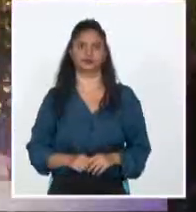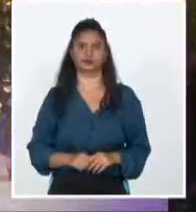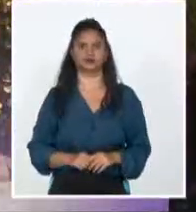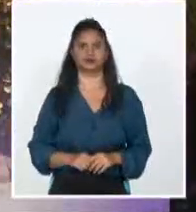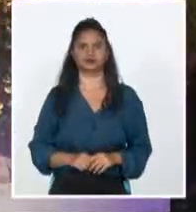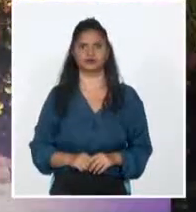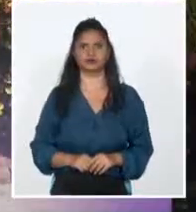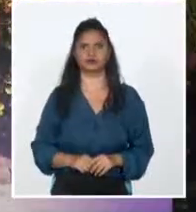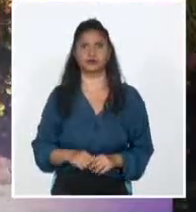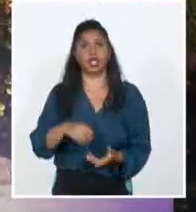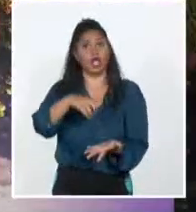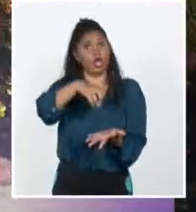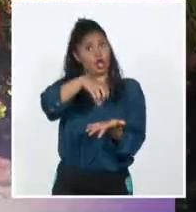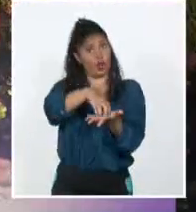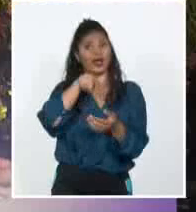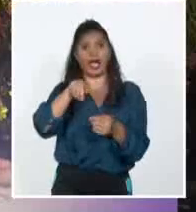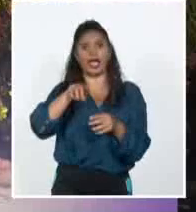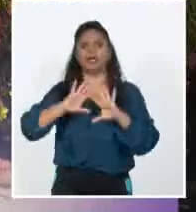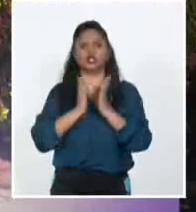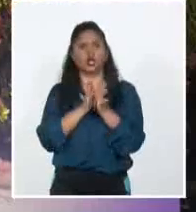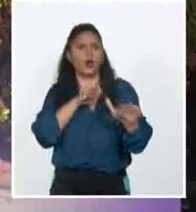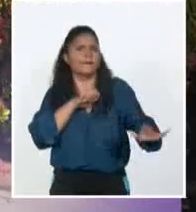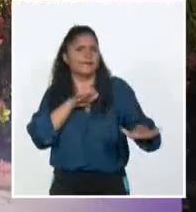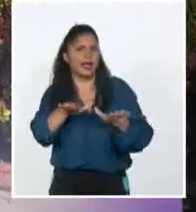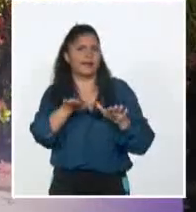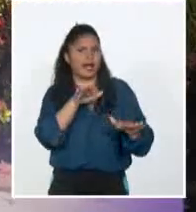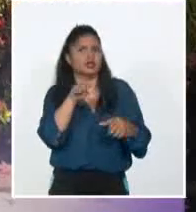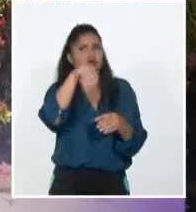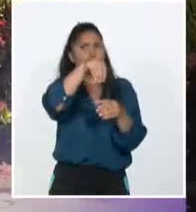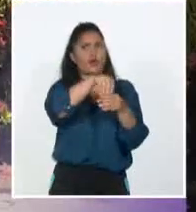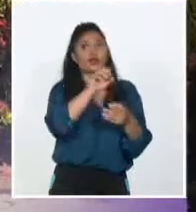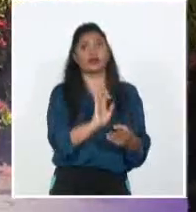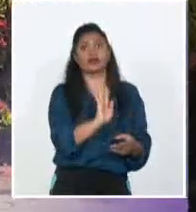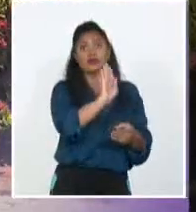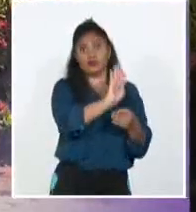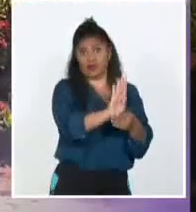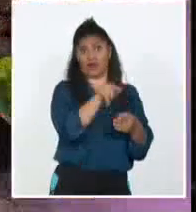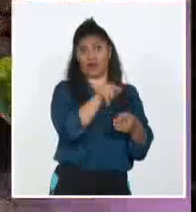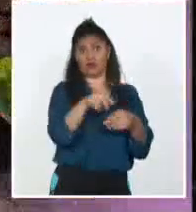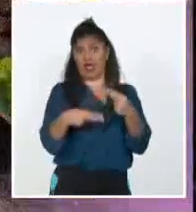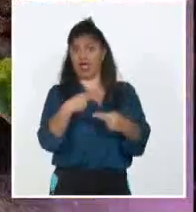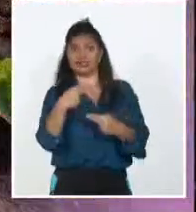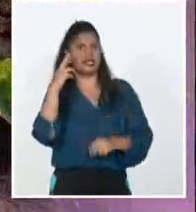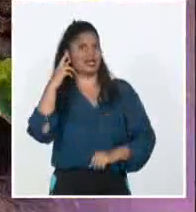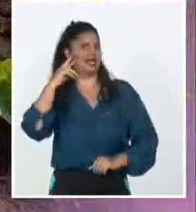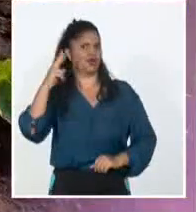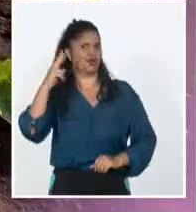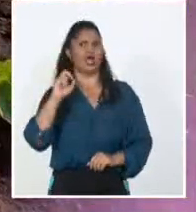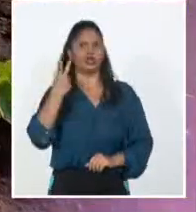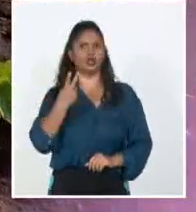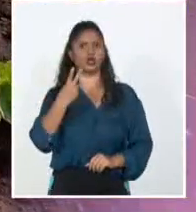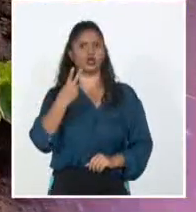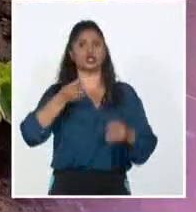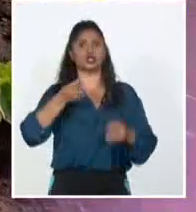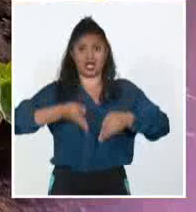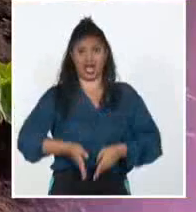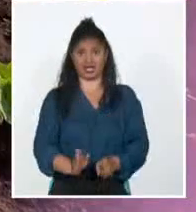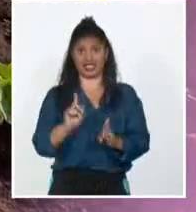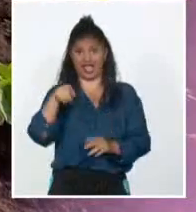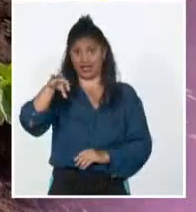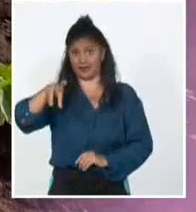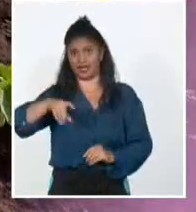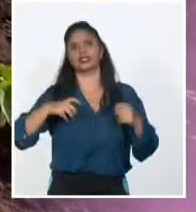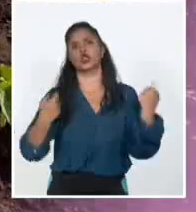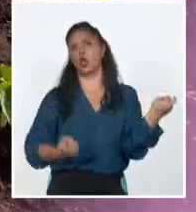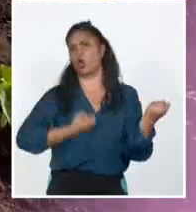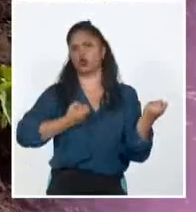En el sitio alistan las condiciones para el montaje de un monumento que rendirá homenaje a dos de los pinareños caídos en la hazaña.